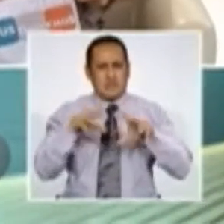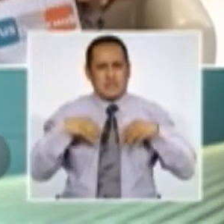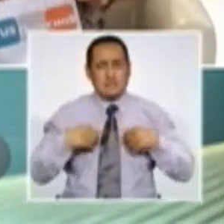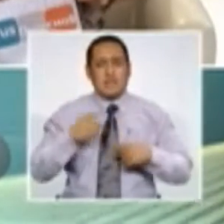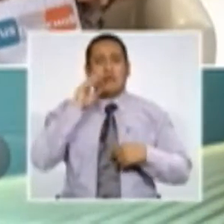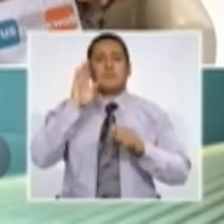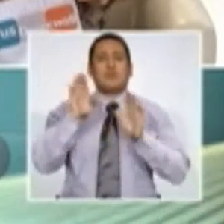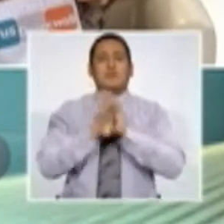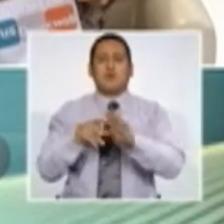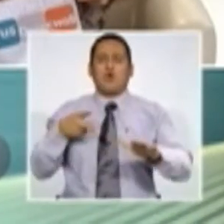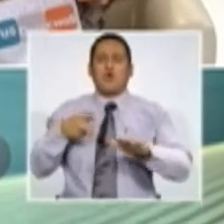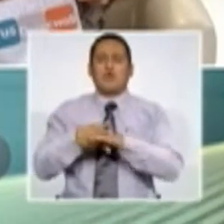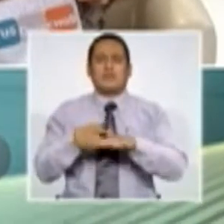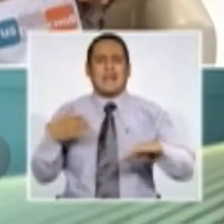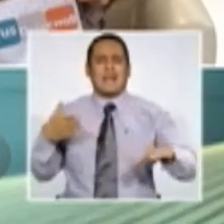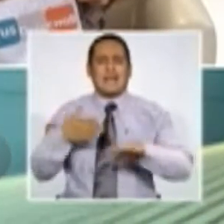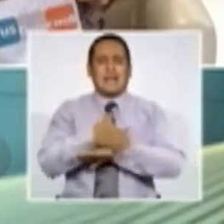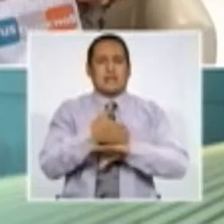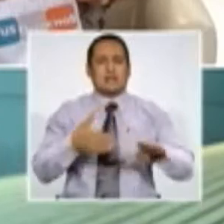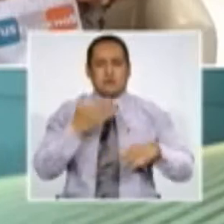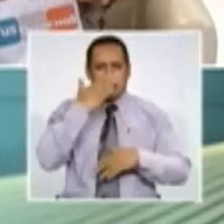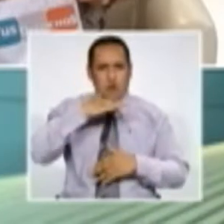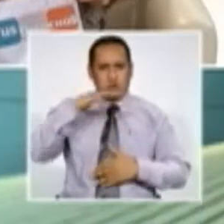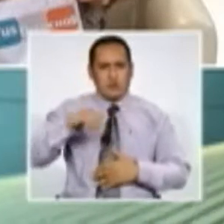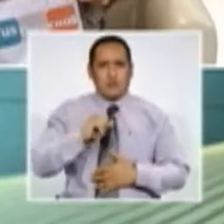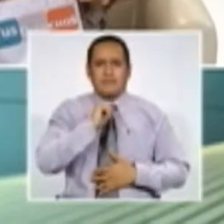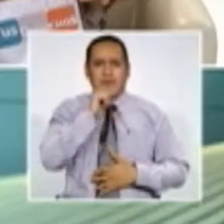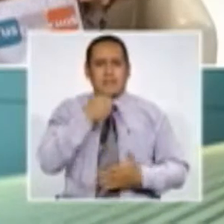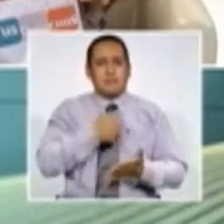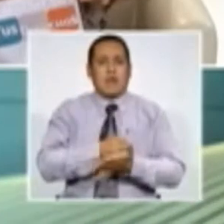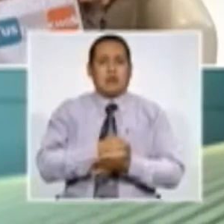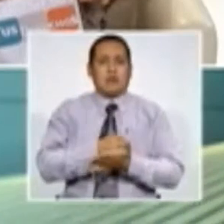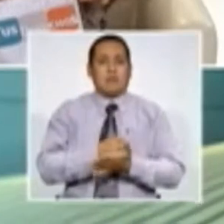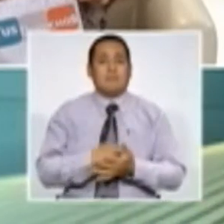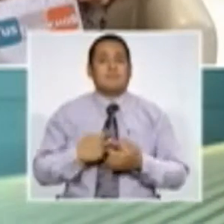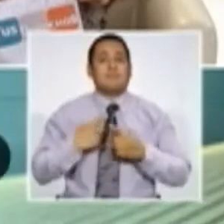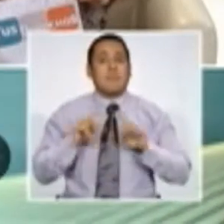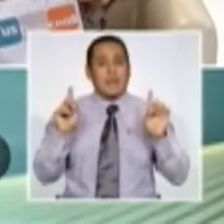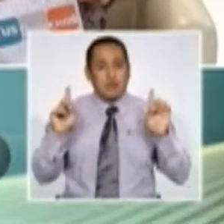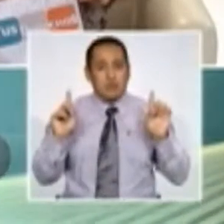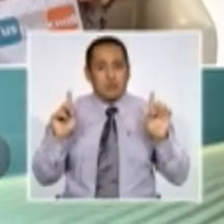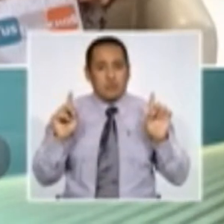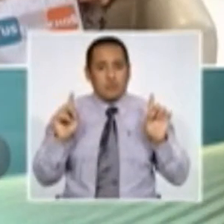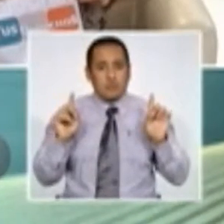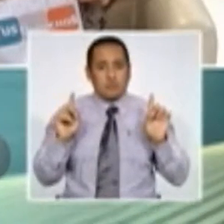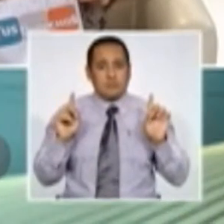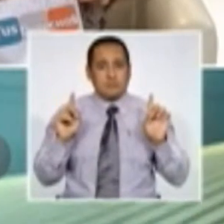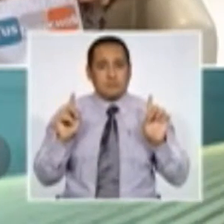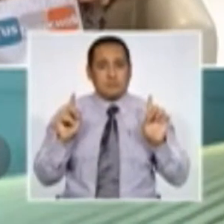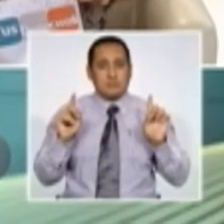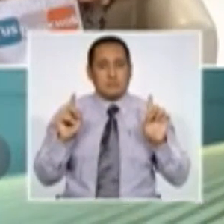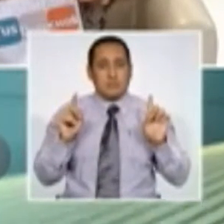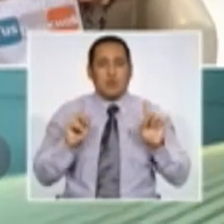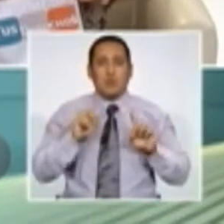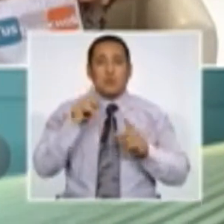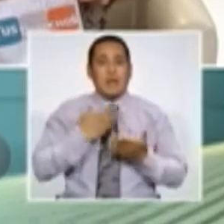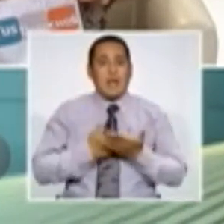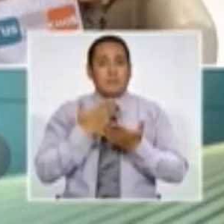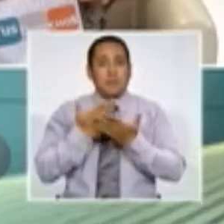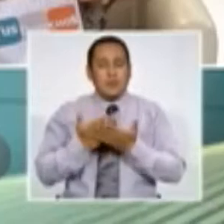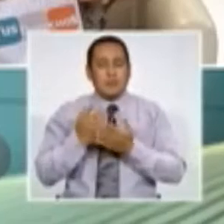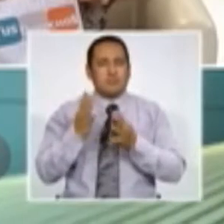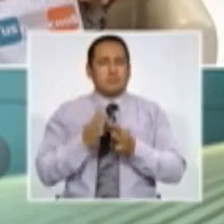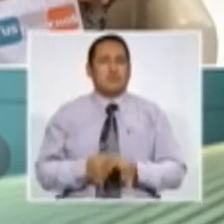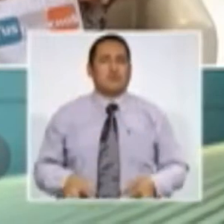se les permitiera a ellos impedir el ingreso por falta de pago. Sin embargo,